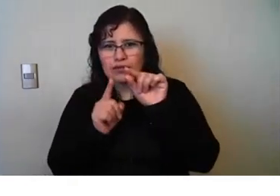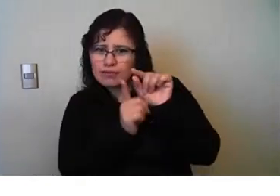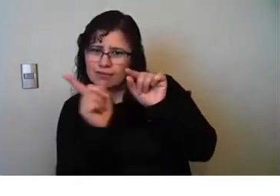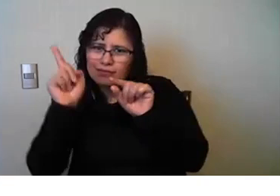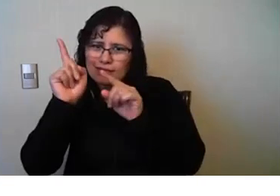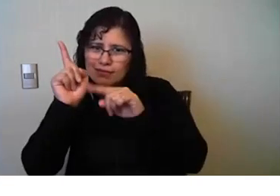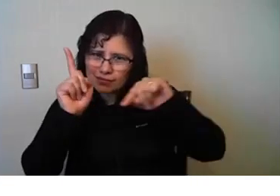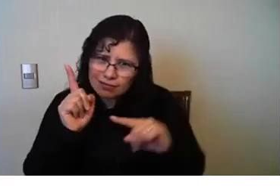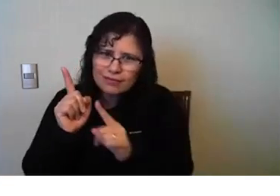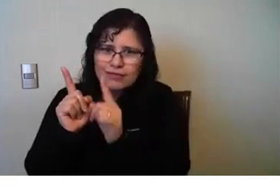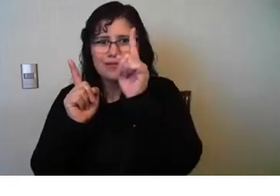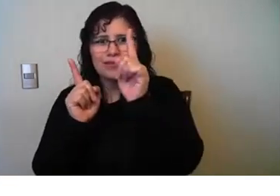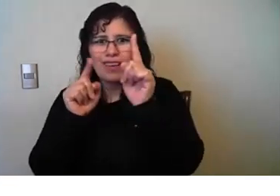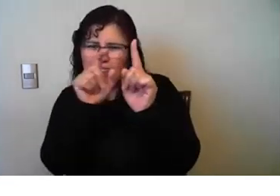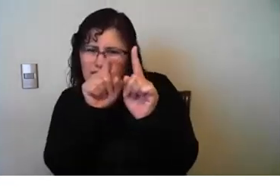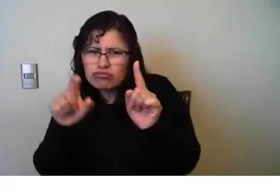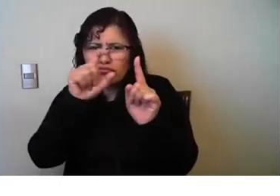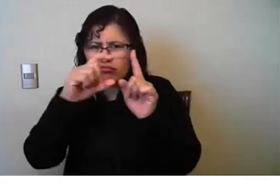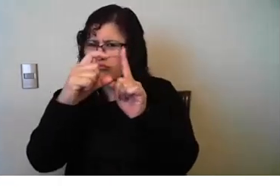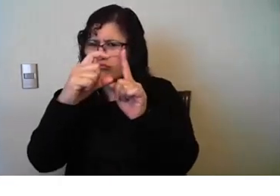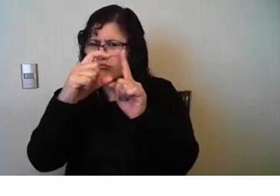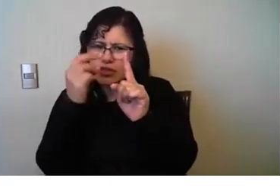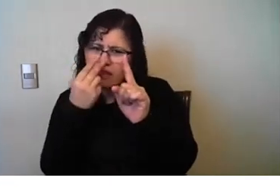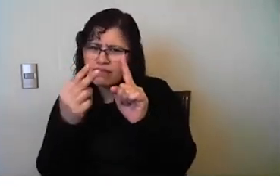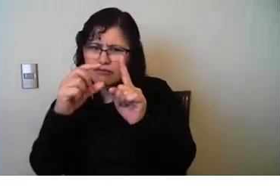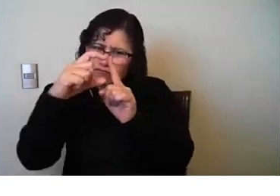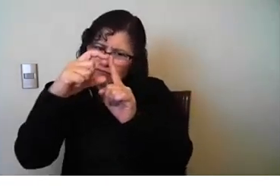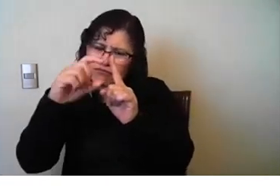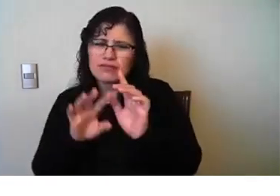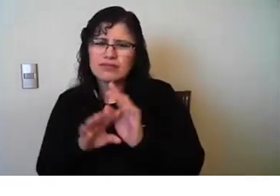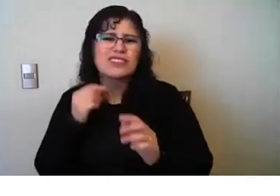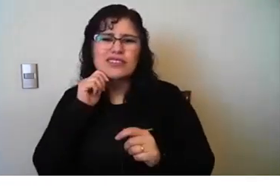delimitado un espacio que tenemos acá.